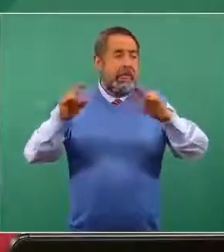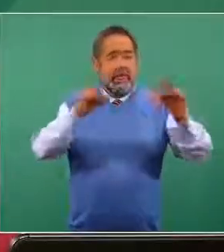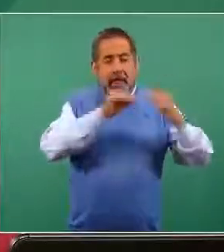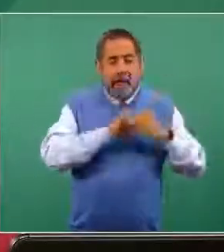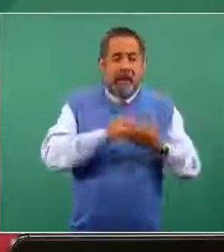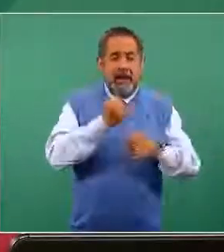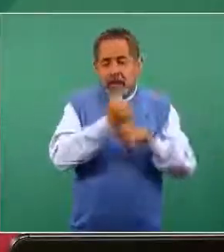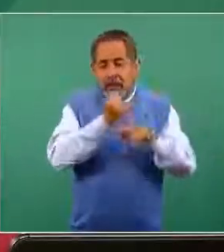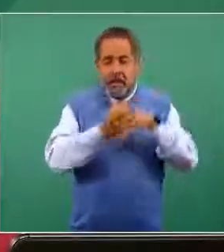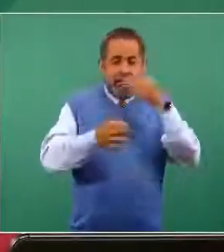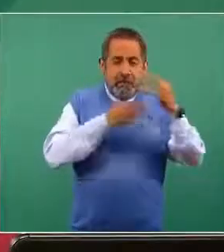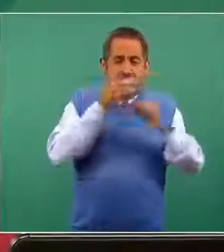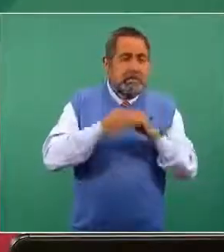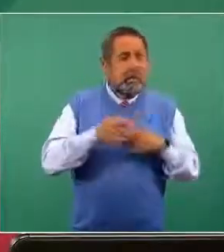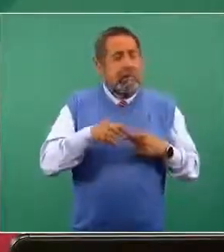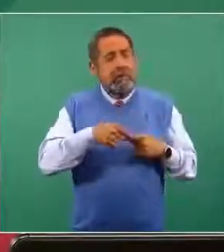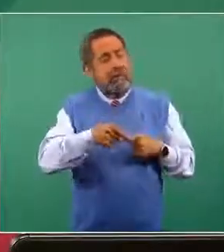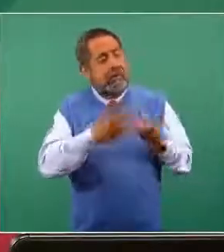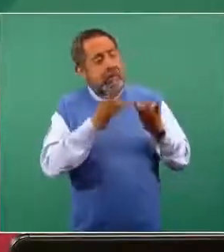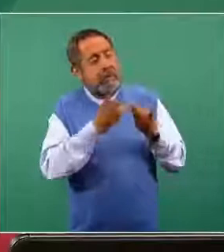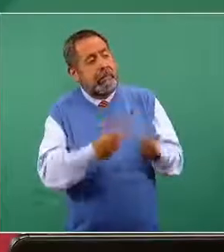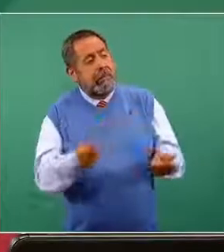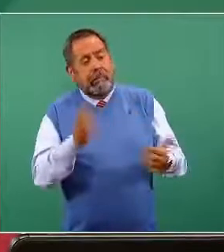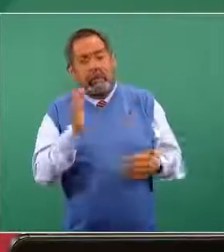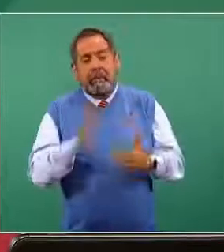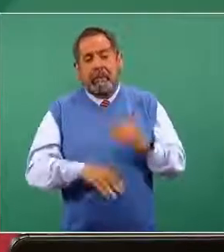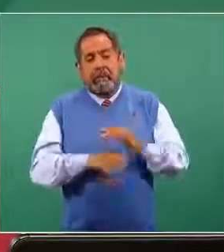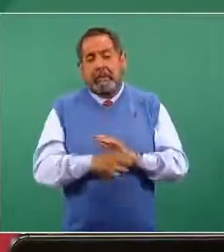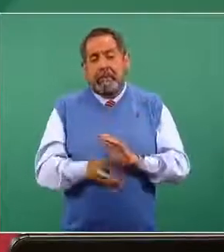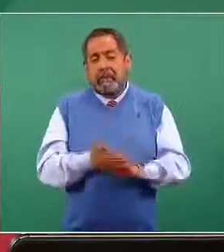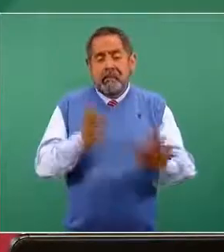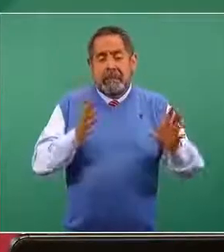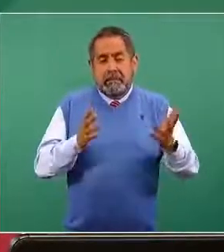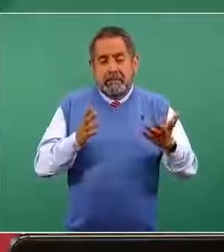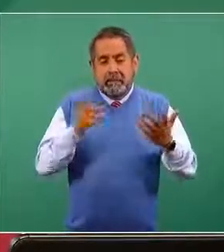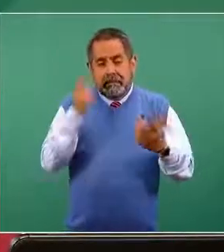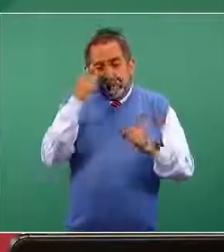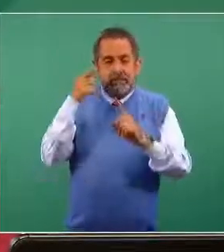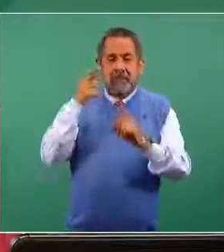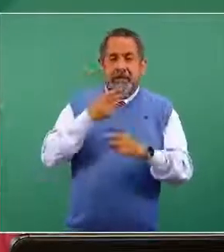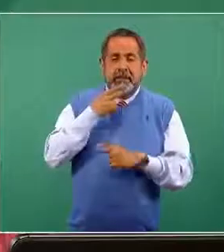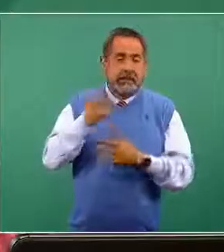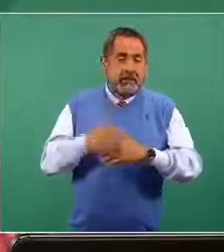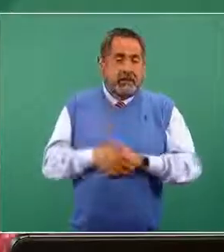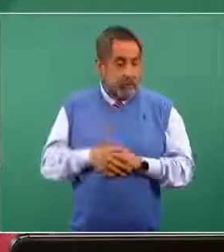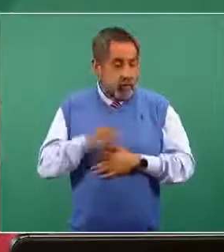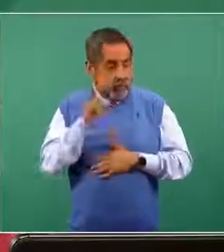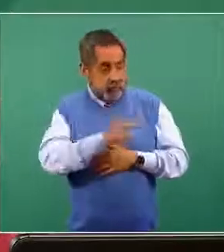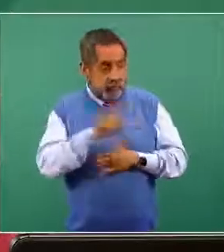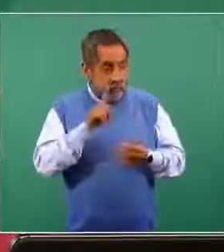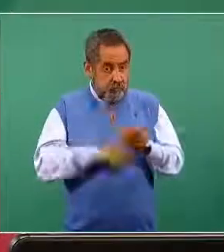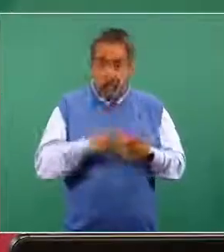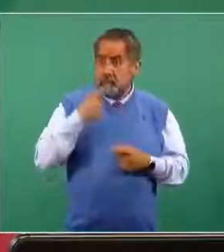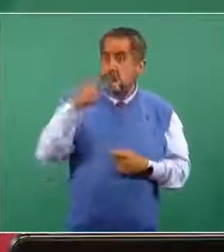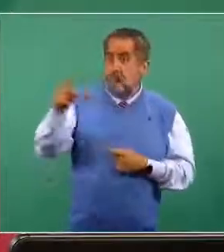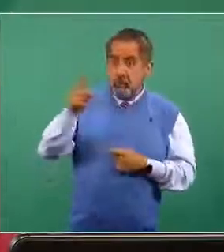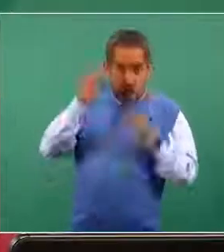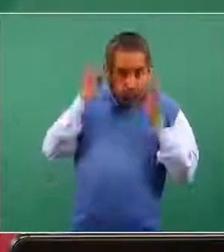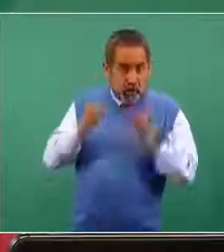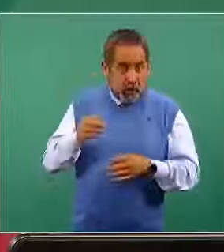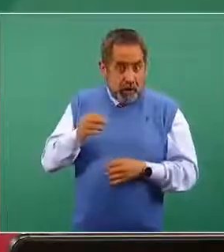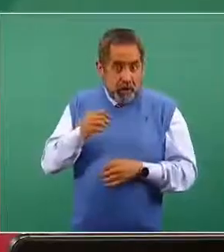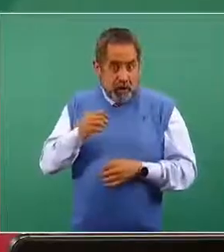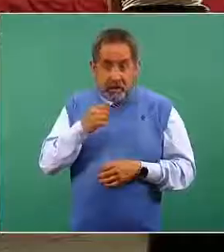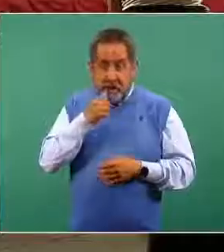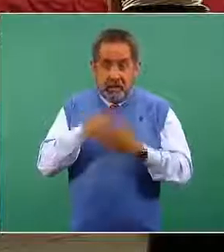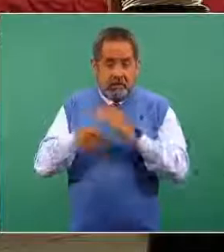en medios que luego se apagan una vez que quizá cumplen su propósito. No sabemos si realmente existieron o no estas